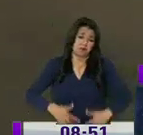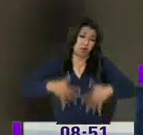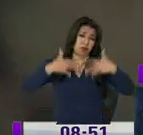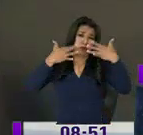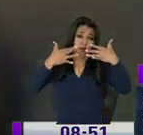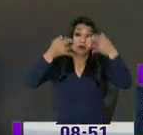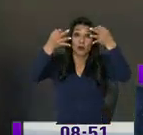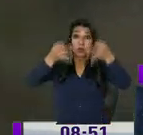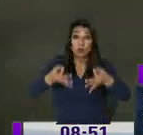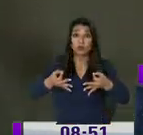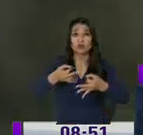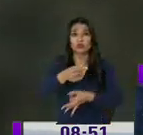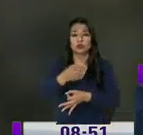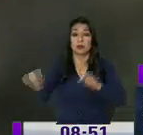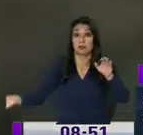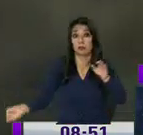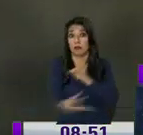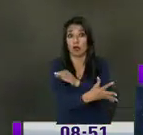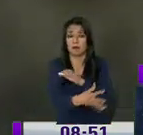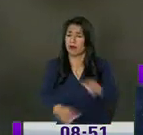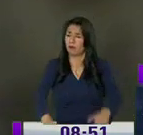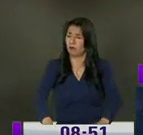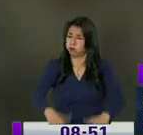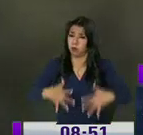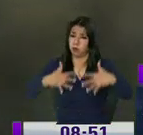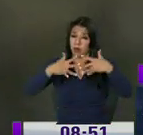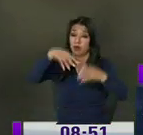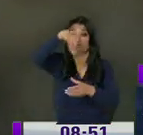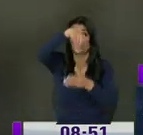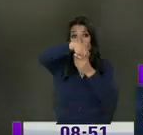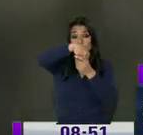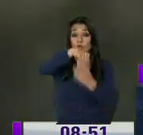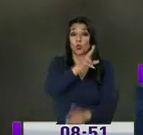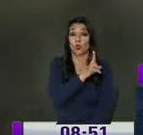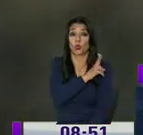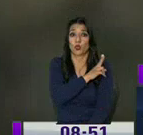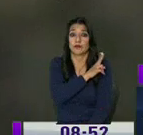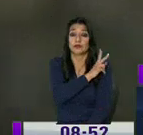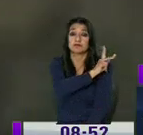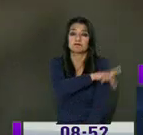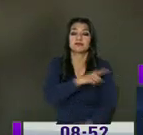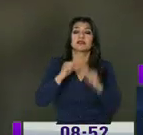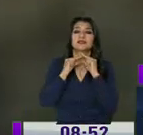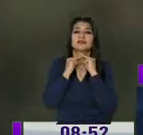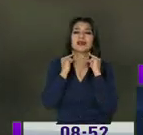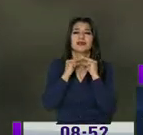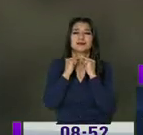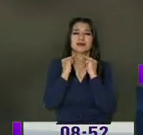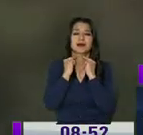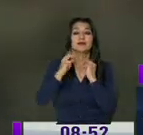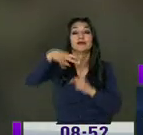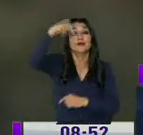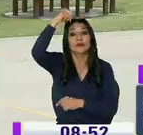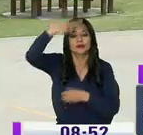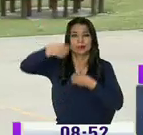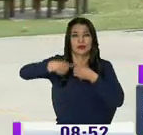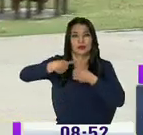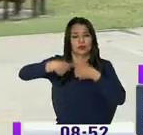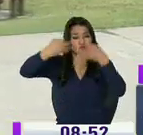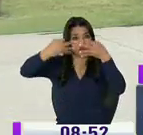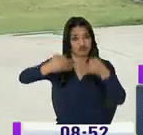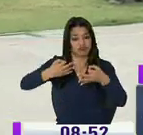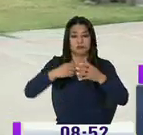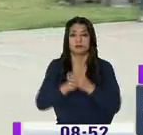el momento en el que una bomba lacrimógena cae al interior de la Universidad Politécnica Salesiana, en el norte de Quito.